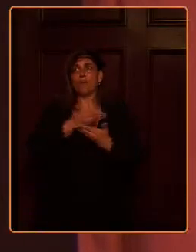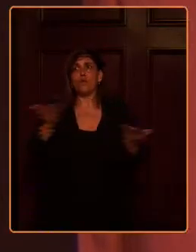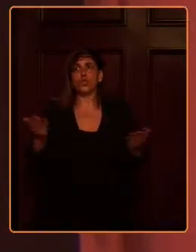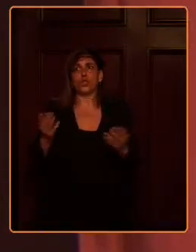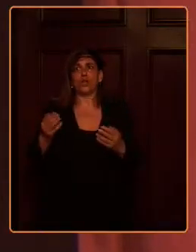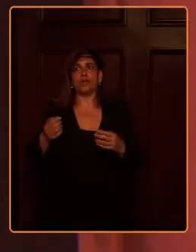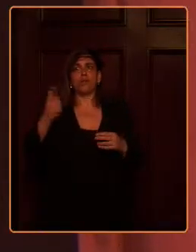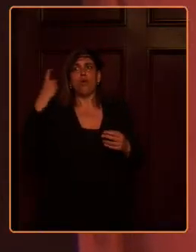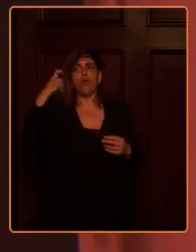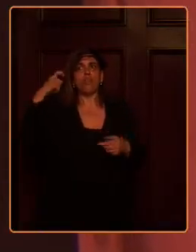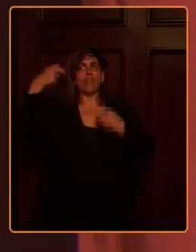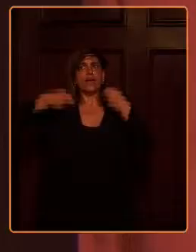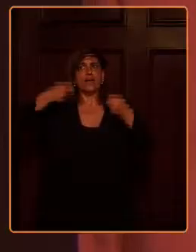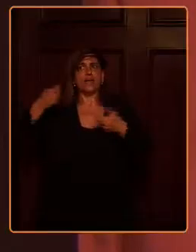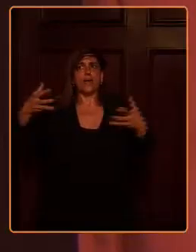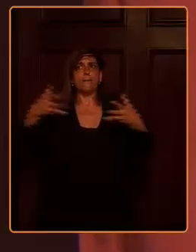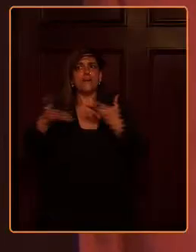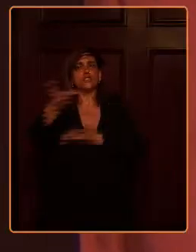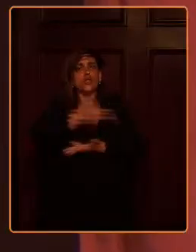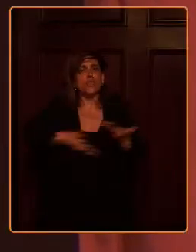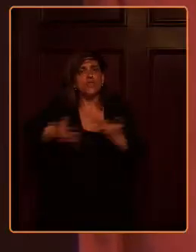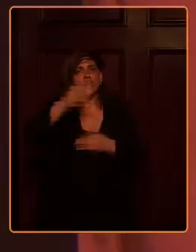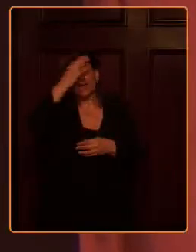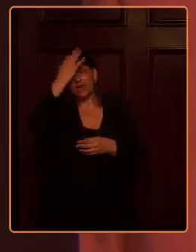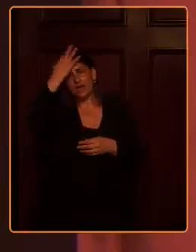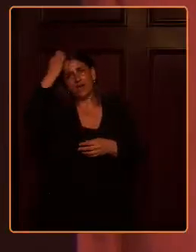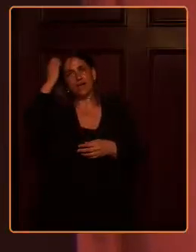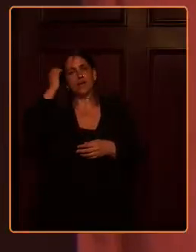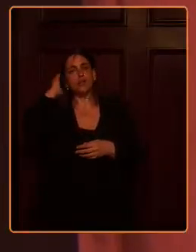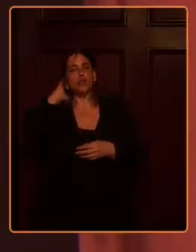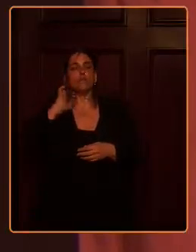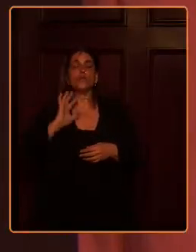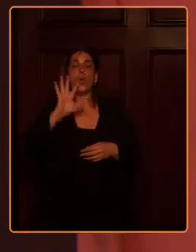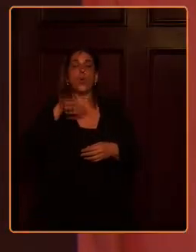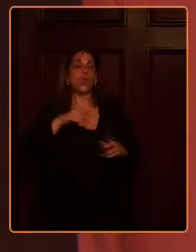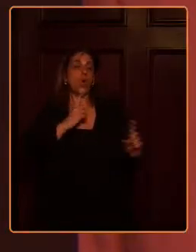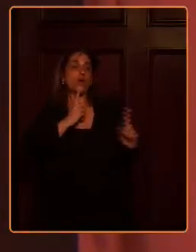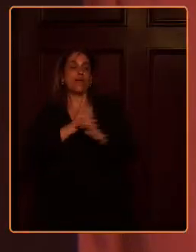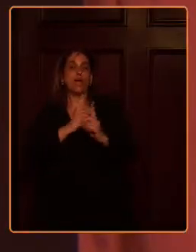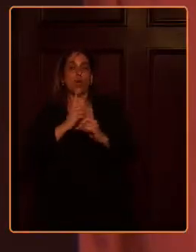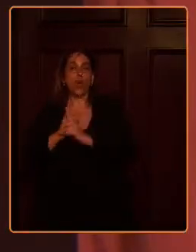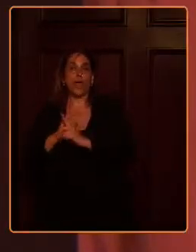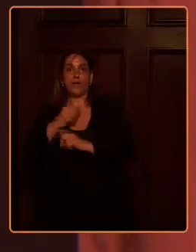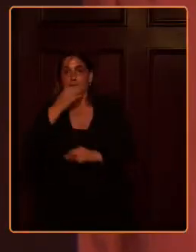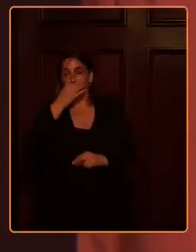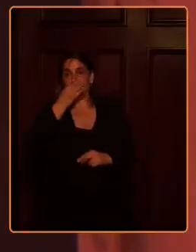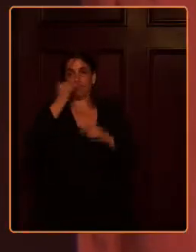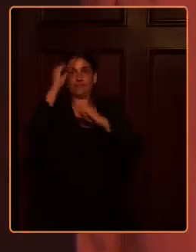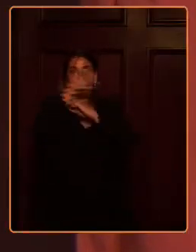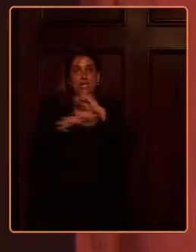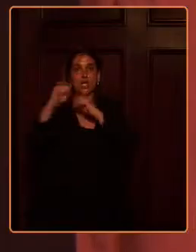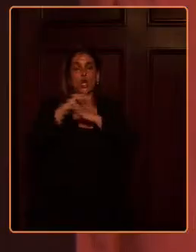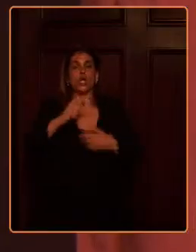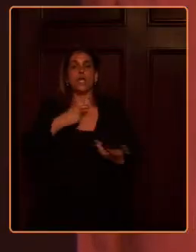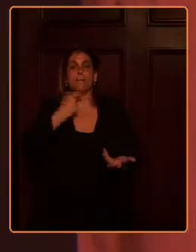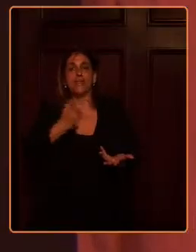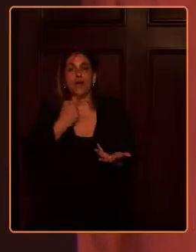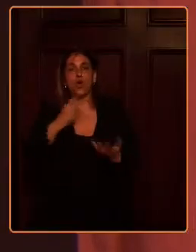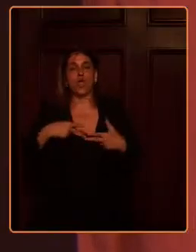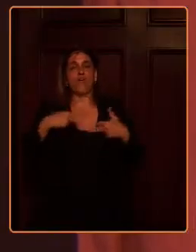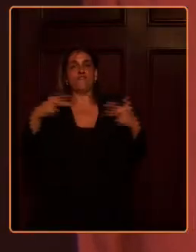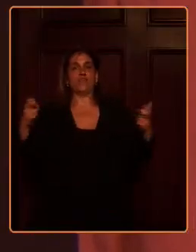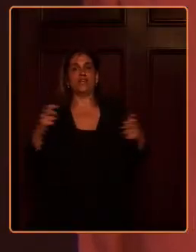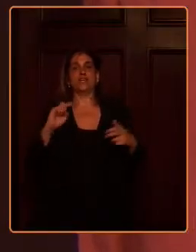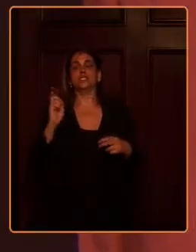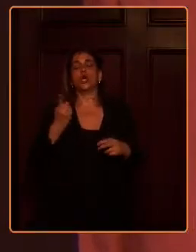ideas, un espacio de diálogo, esperemos que sea de un punto de encuentro entre tecnología, pedagogía, investigación